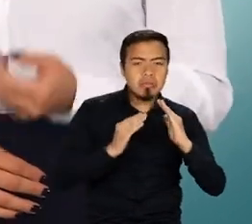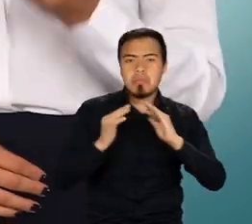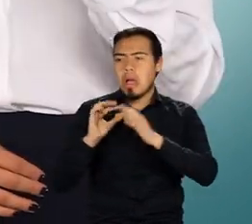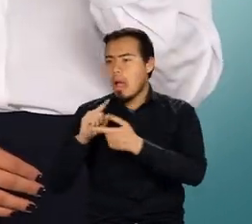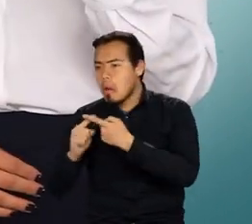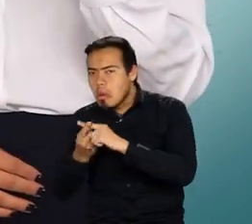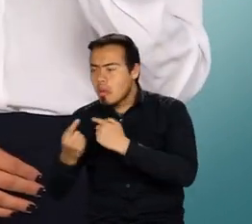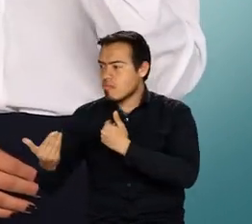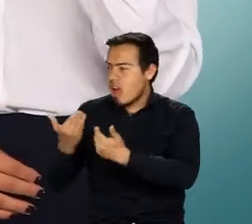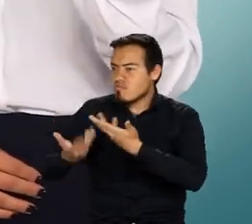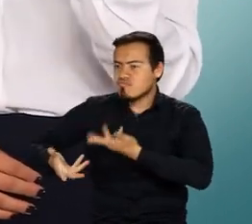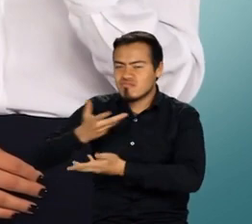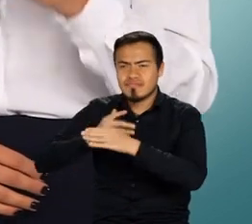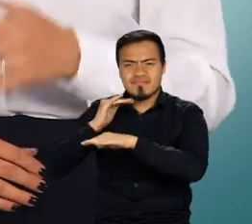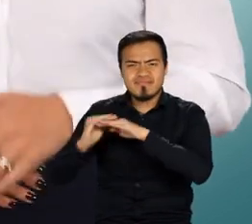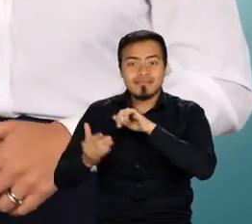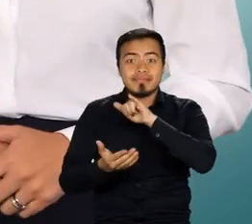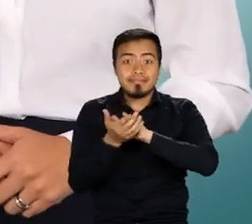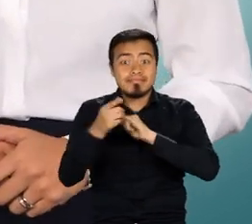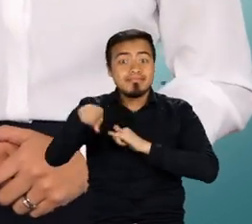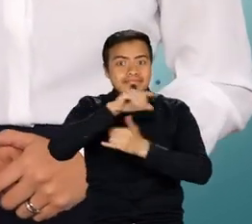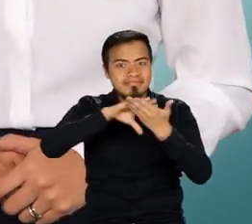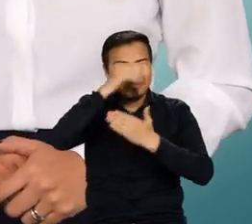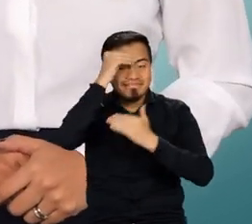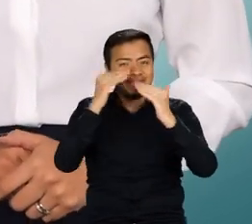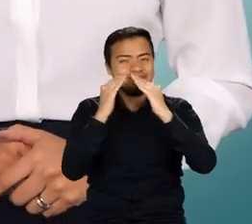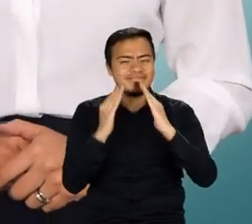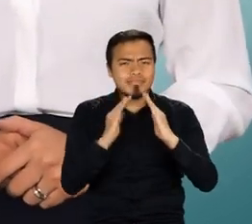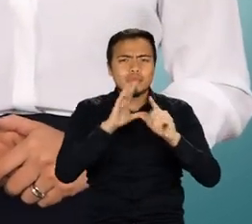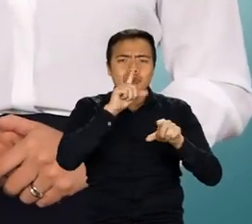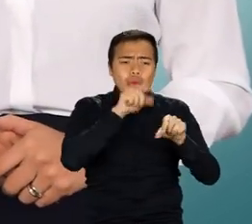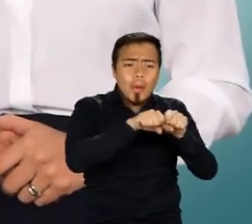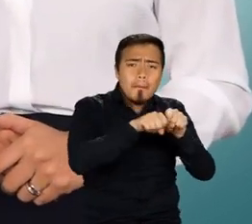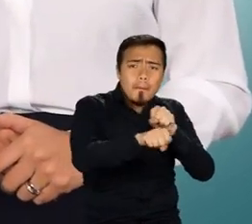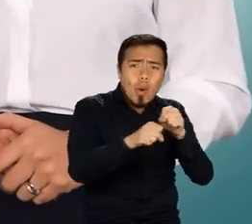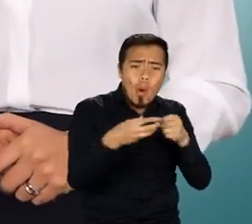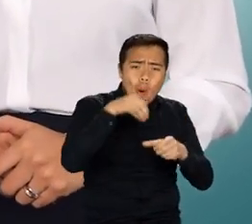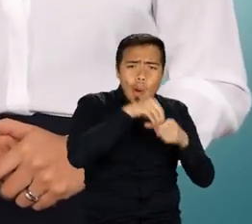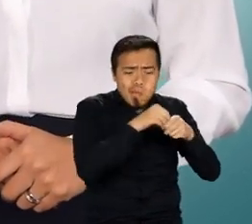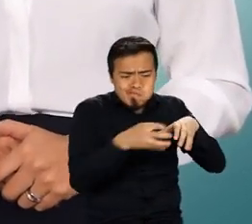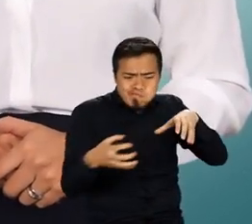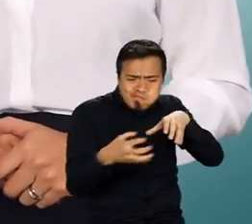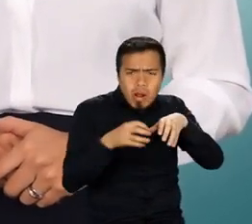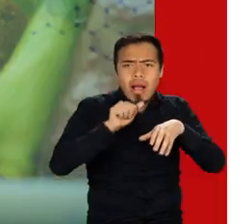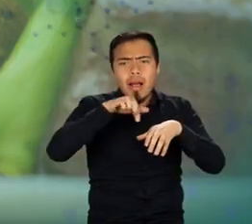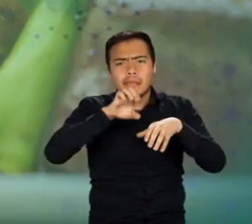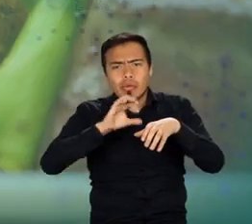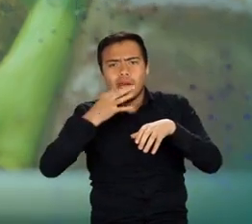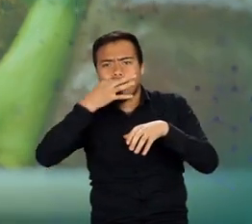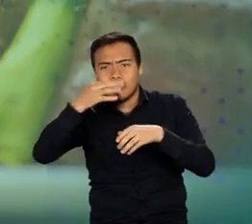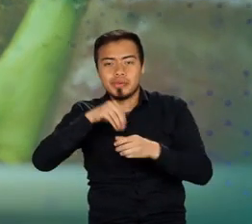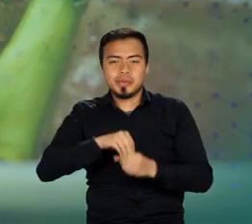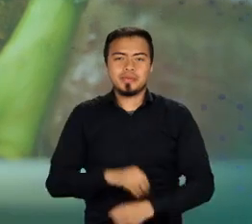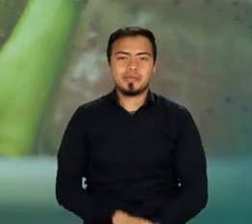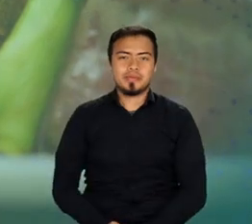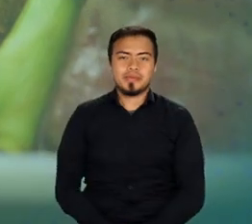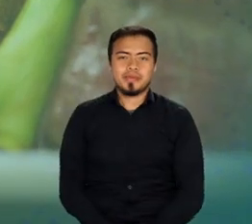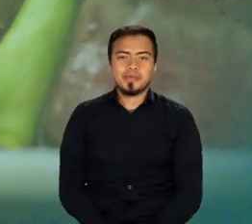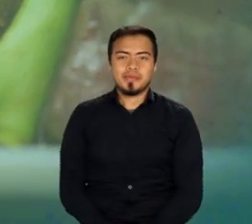amigos. Hoy, desde sus hogares aprenderán a hacer un pollo relleno de apio, jamón y queso.